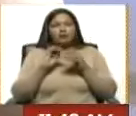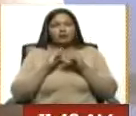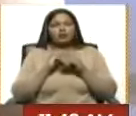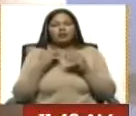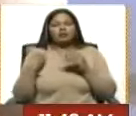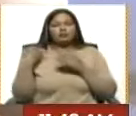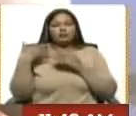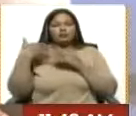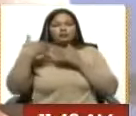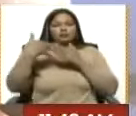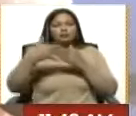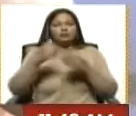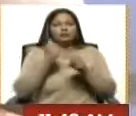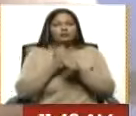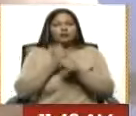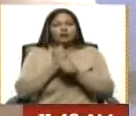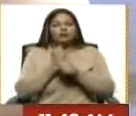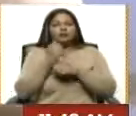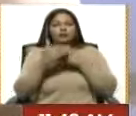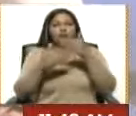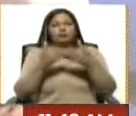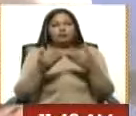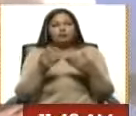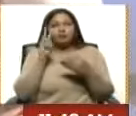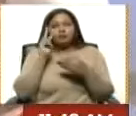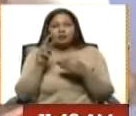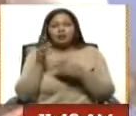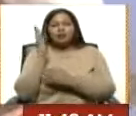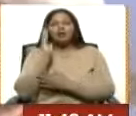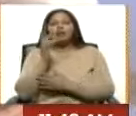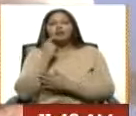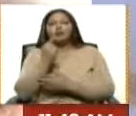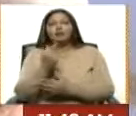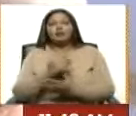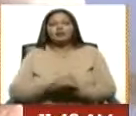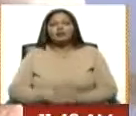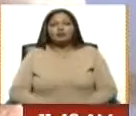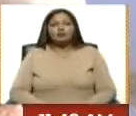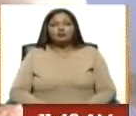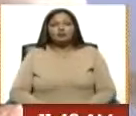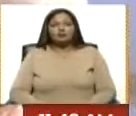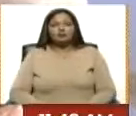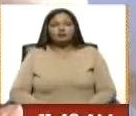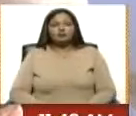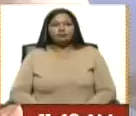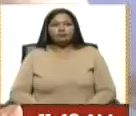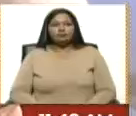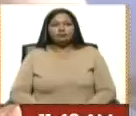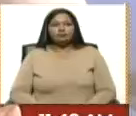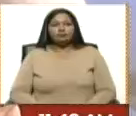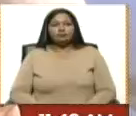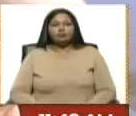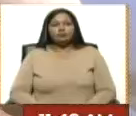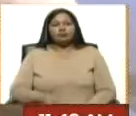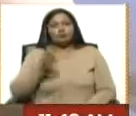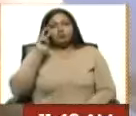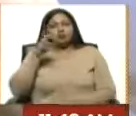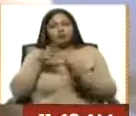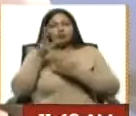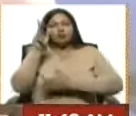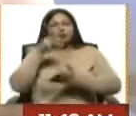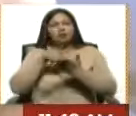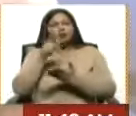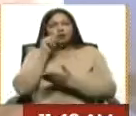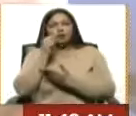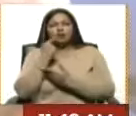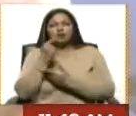están trabajando. Argumentativa. Que ya la están trabajando. Uno mira las declaraciones. Están creando el escenario. Uno mira las declaraciones del candidato de la violencia. Y él no le